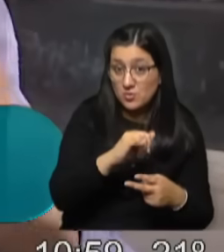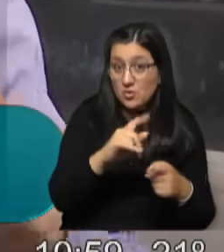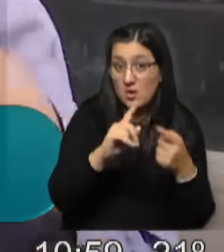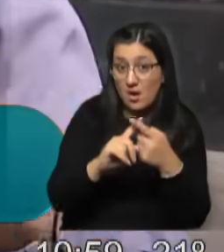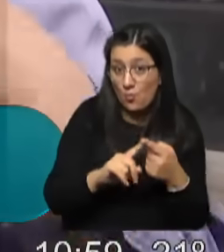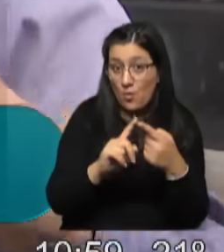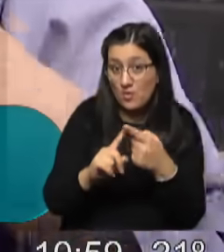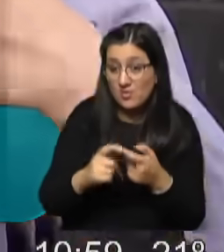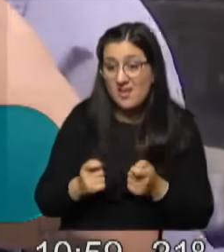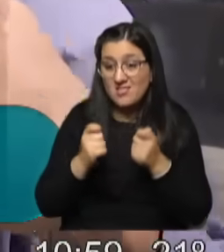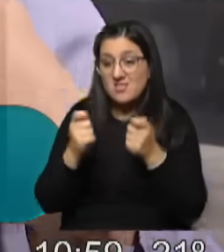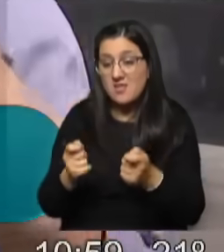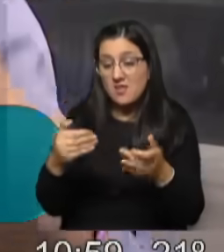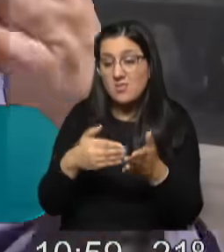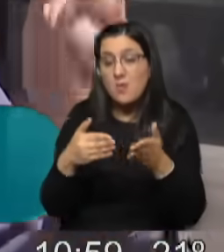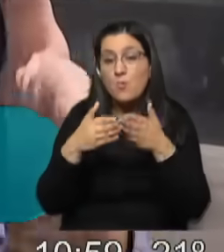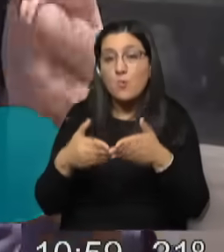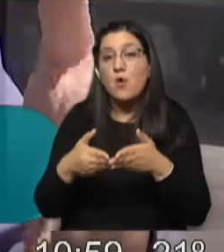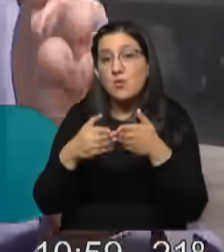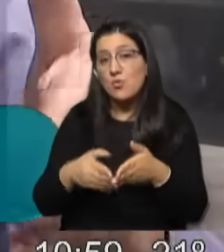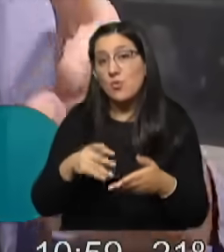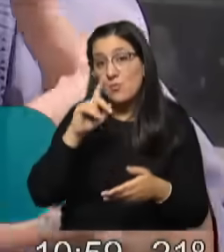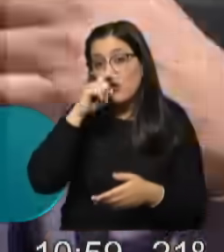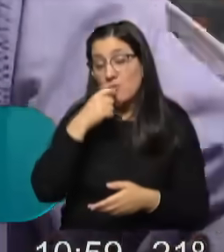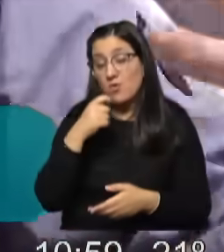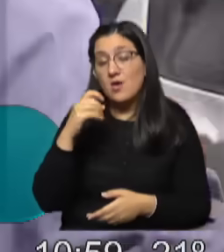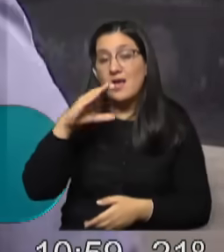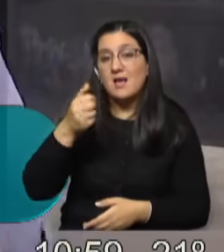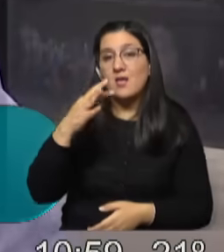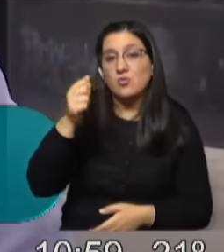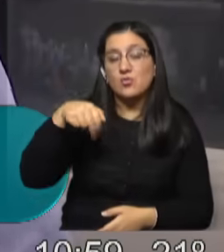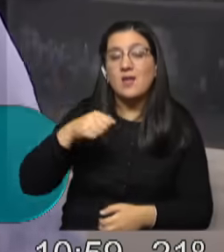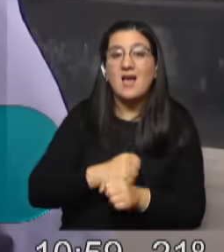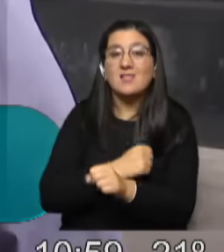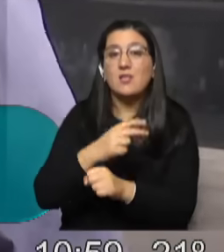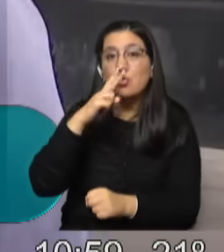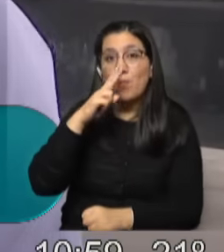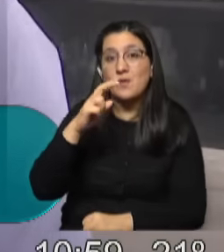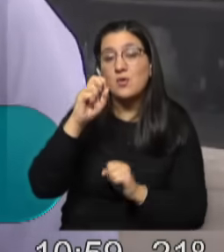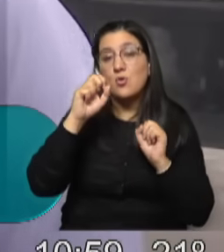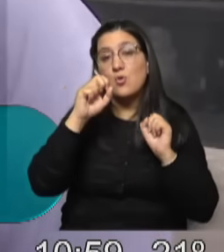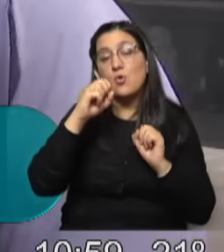acuerdo de la entrega del puerto de Montevideo a esta empresa belga, Catornati, hasta el año 2081, ¿no?